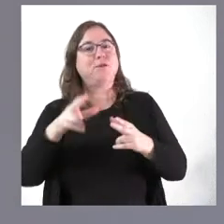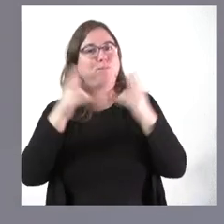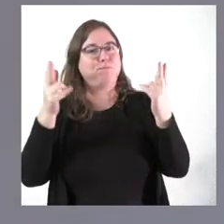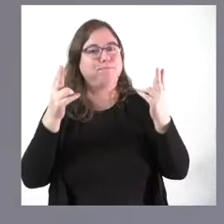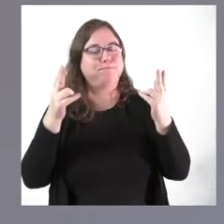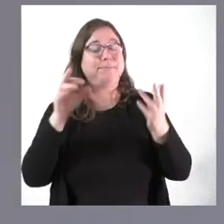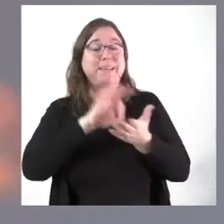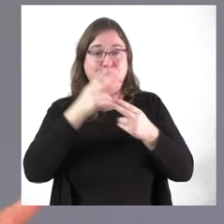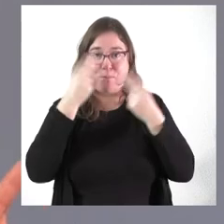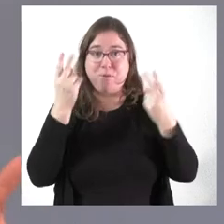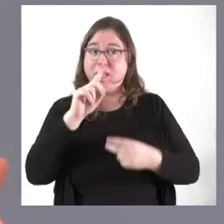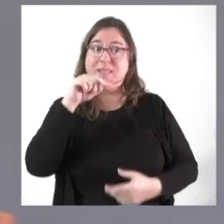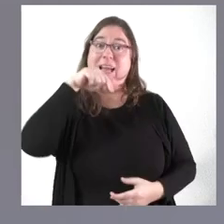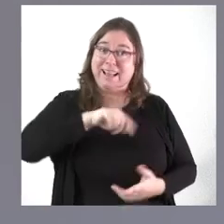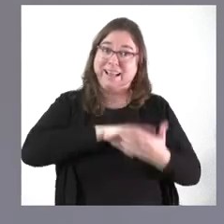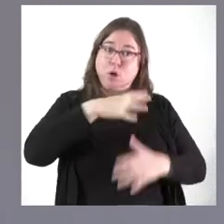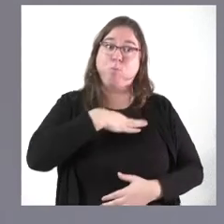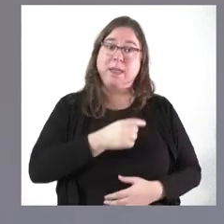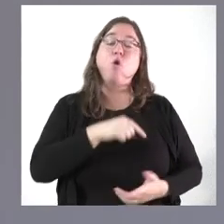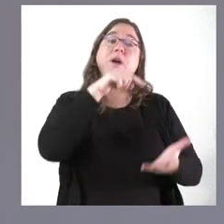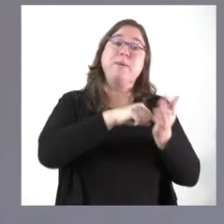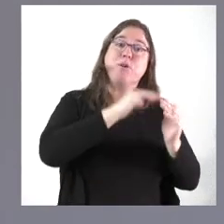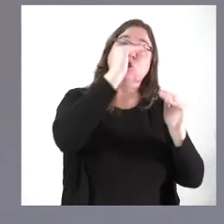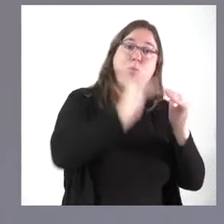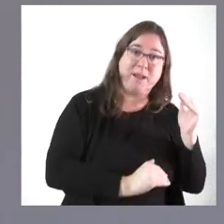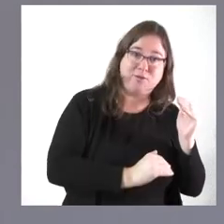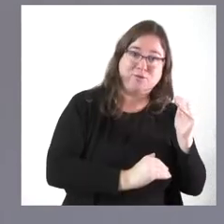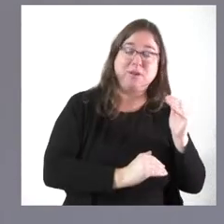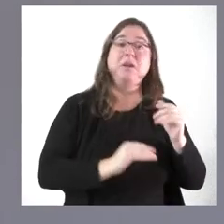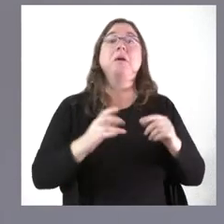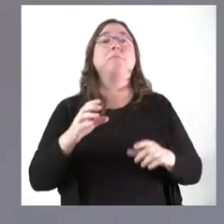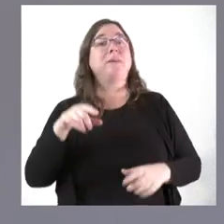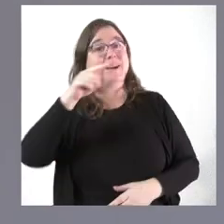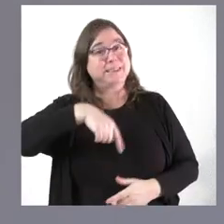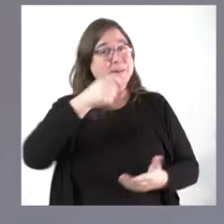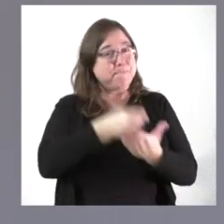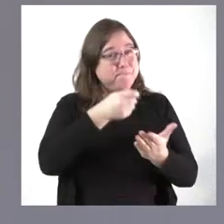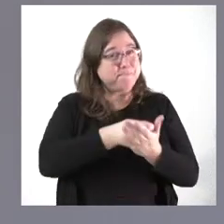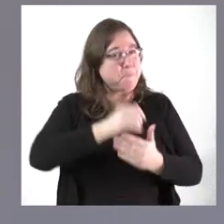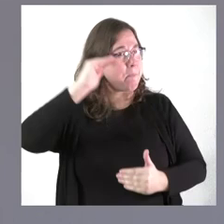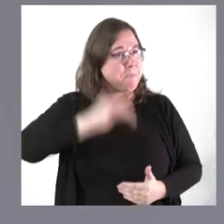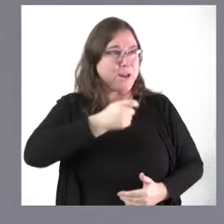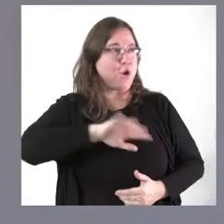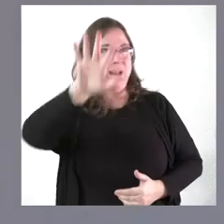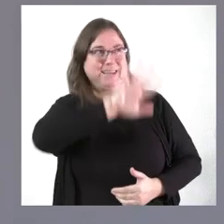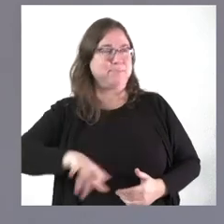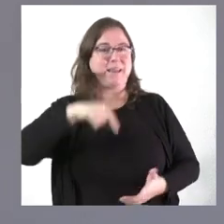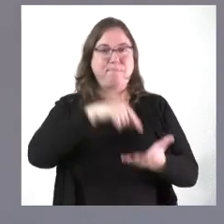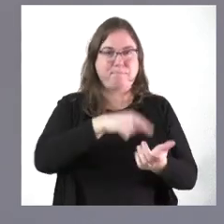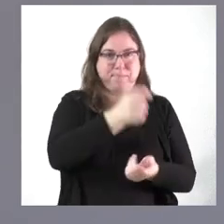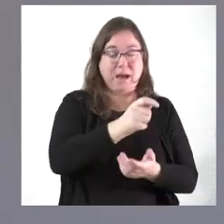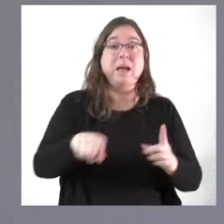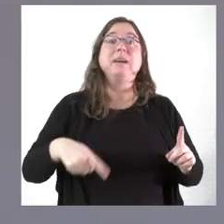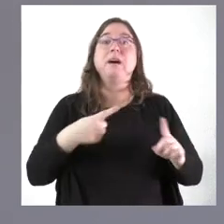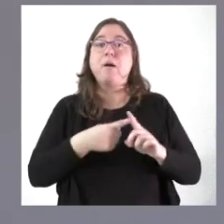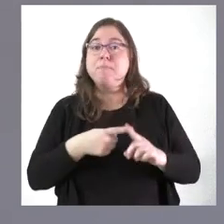demostrando que somos capaces de bajar impuestos de estar entre las comunidades autónomas donde los ciudadanos pagan menos impuestos de toda España y a la vez ser de las